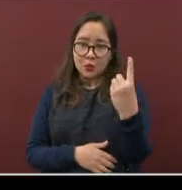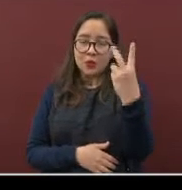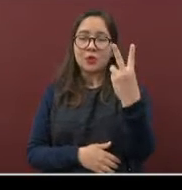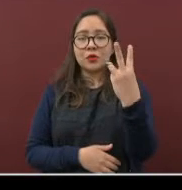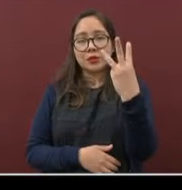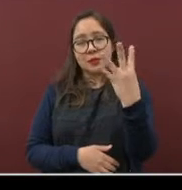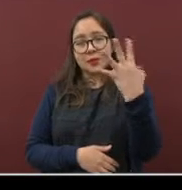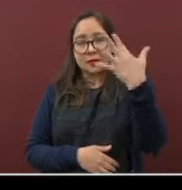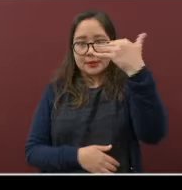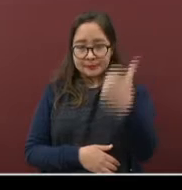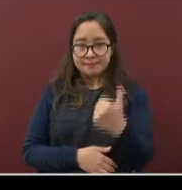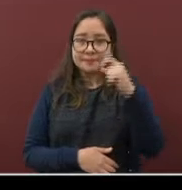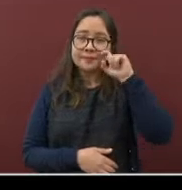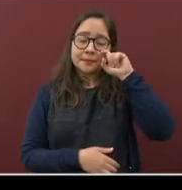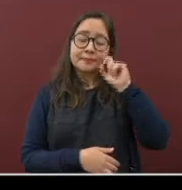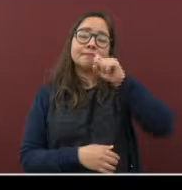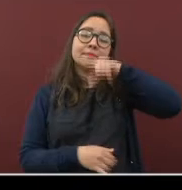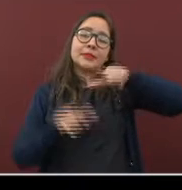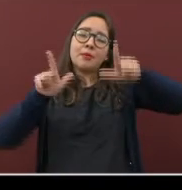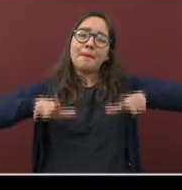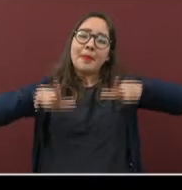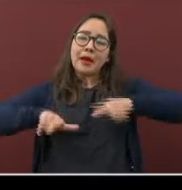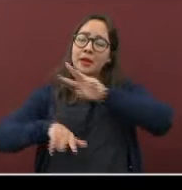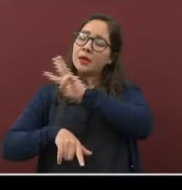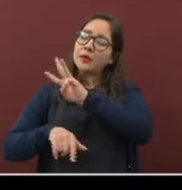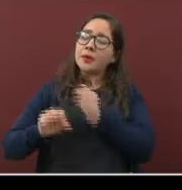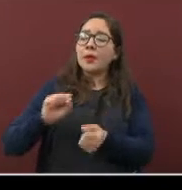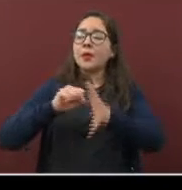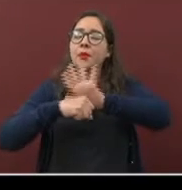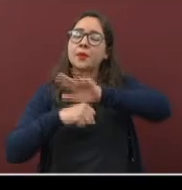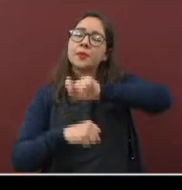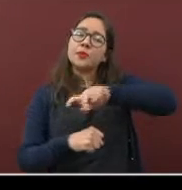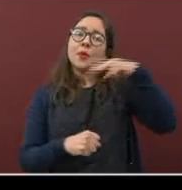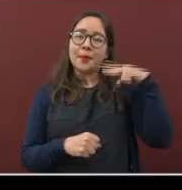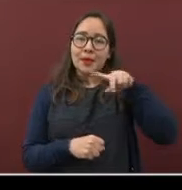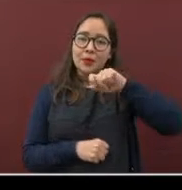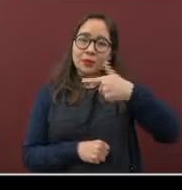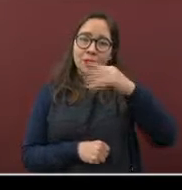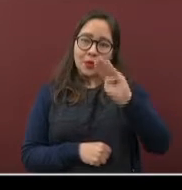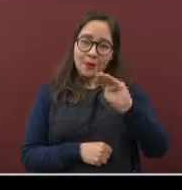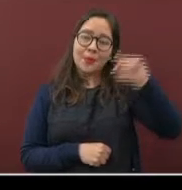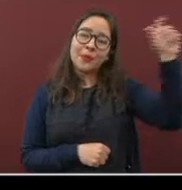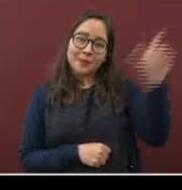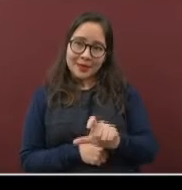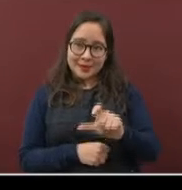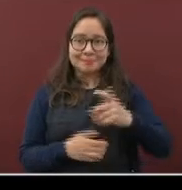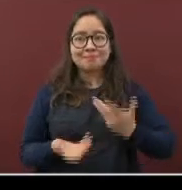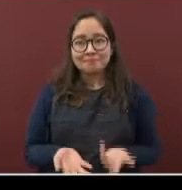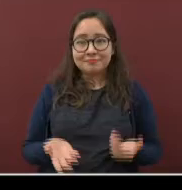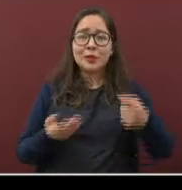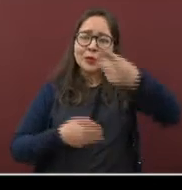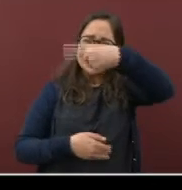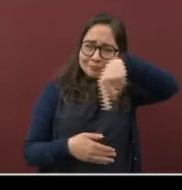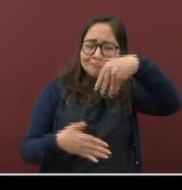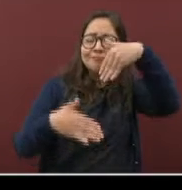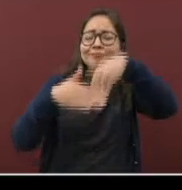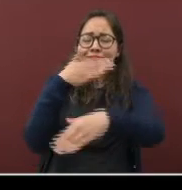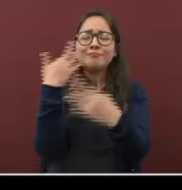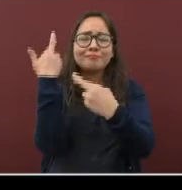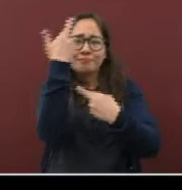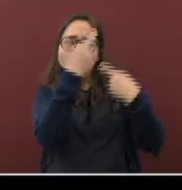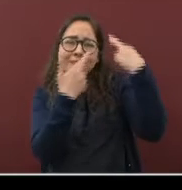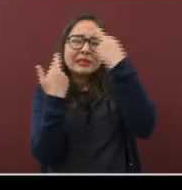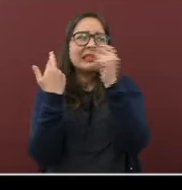4 5 6 y la página coronavirus punto veracruz punto gob.mx para que consulten